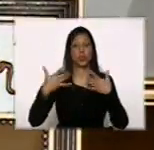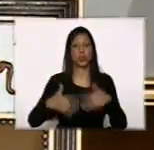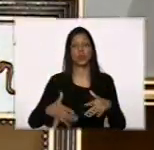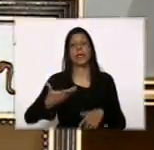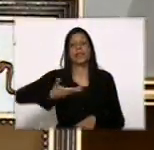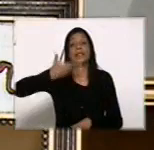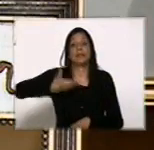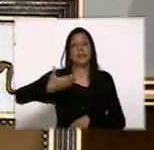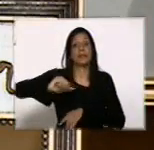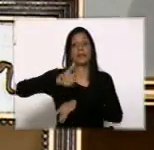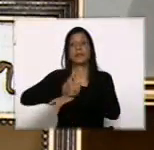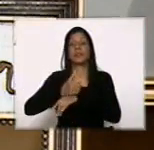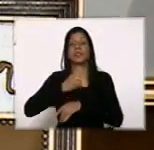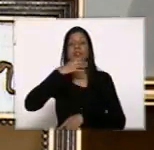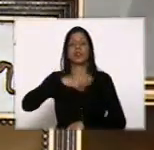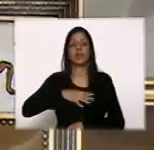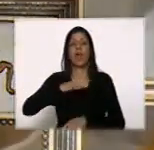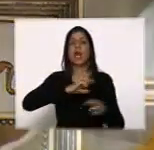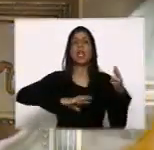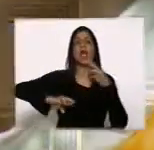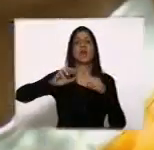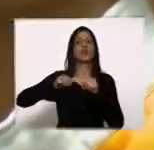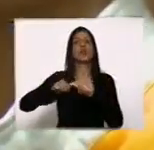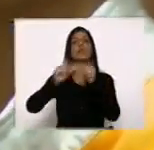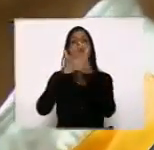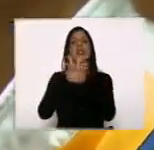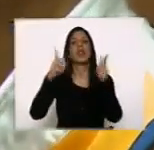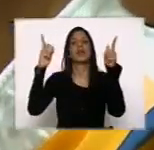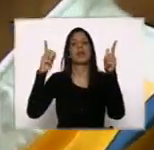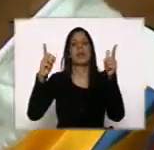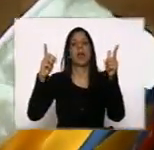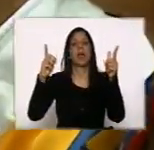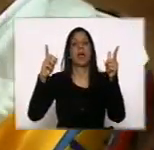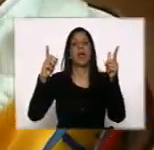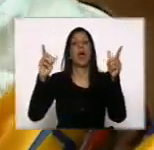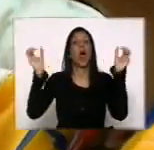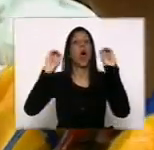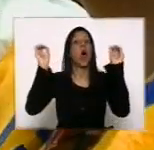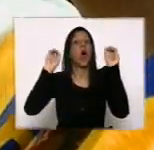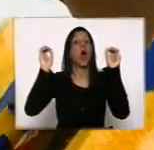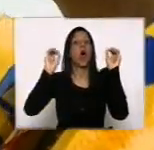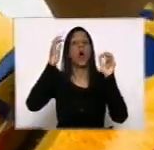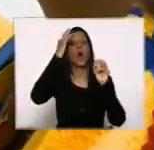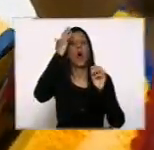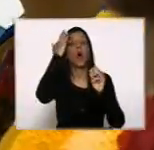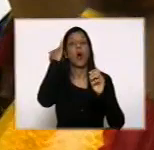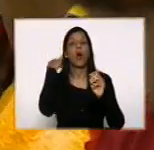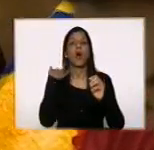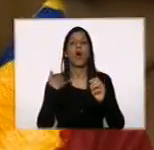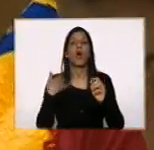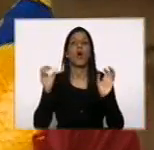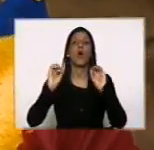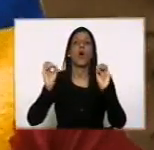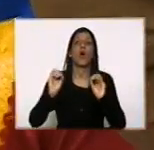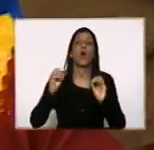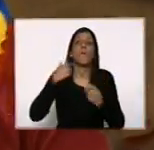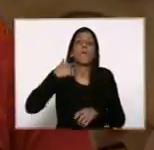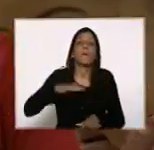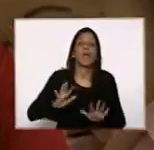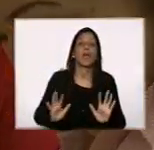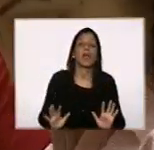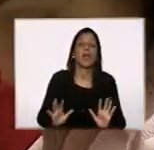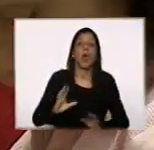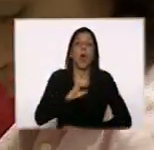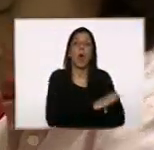Venezuela, si seguiremos siendo una patria libre e independiente o, cosa que jamás pasará, se pretenda volver al